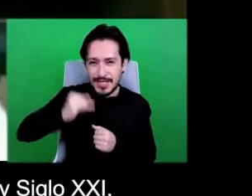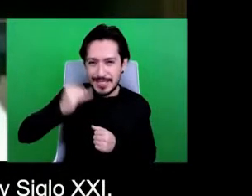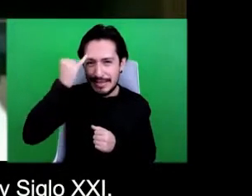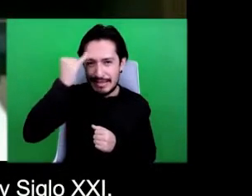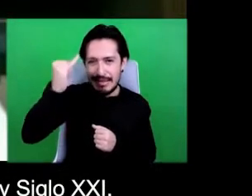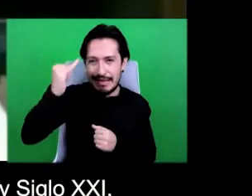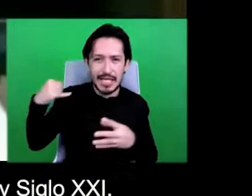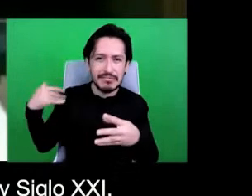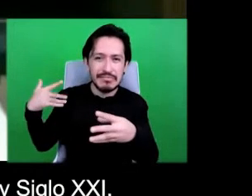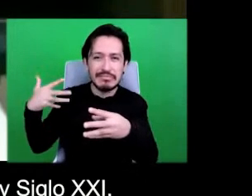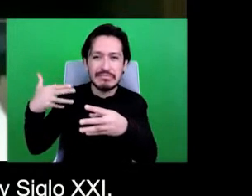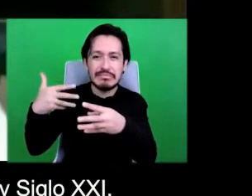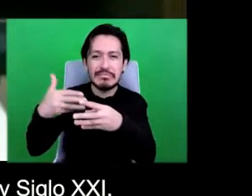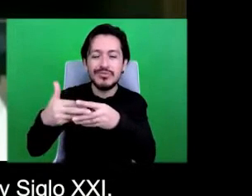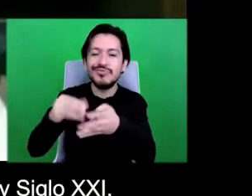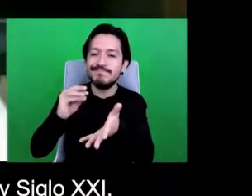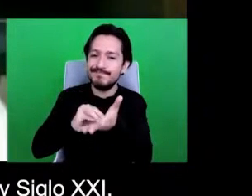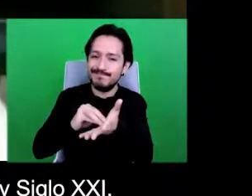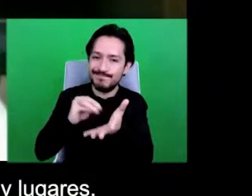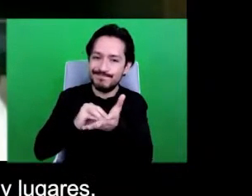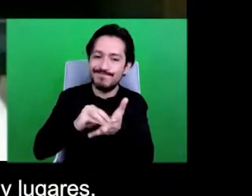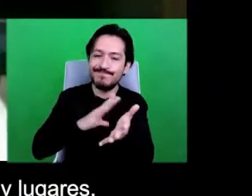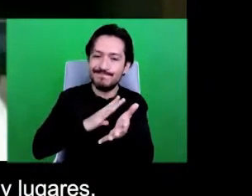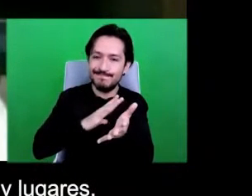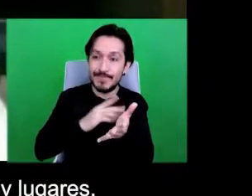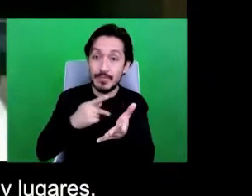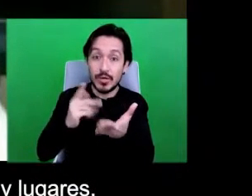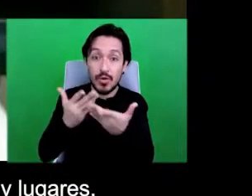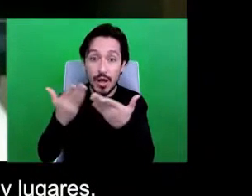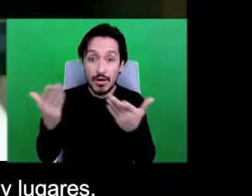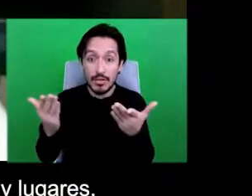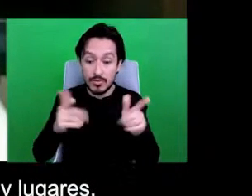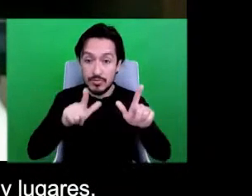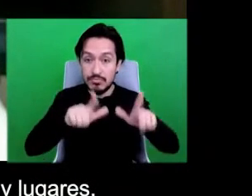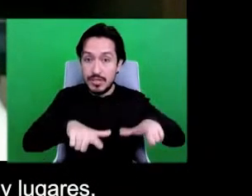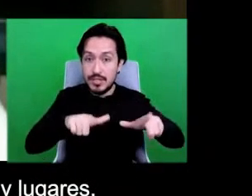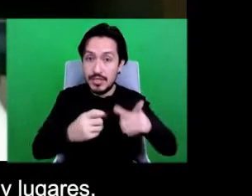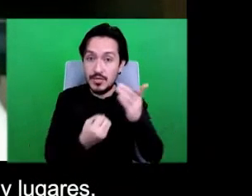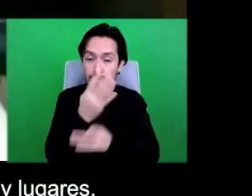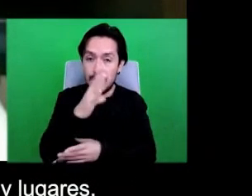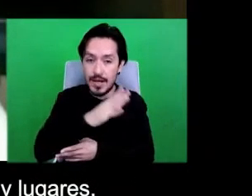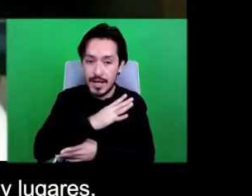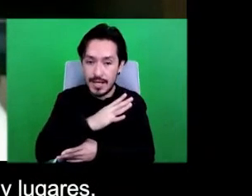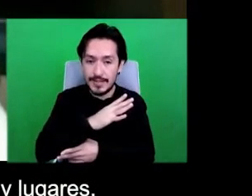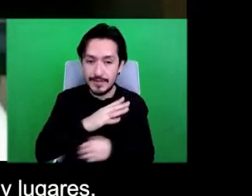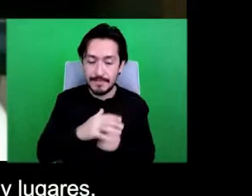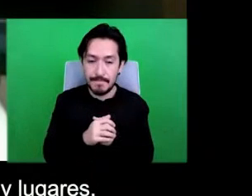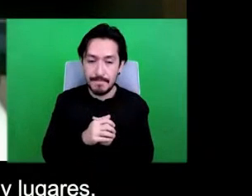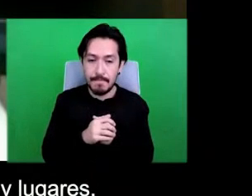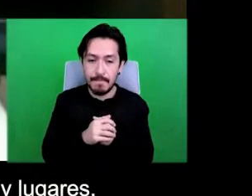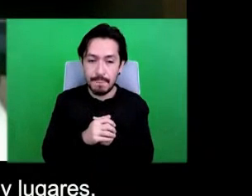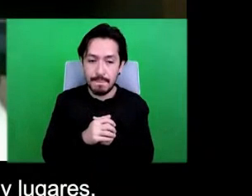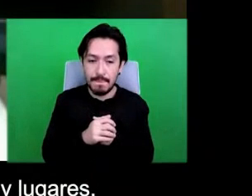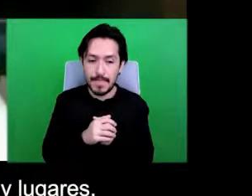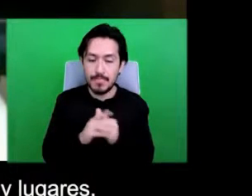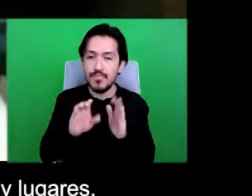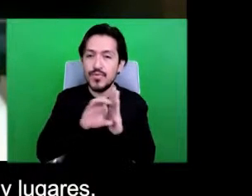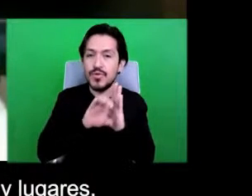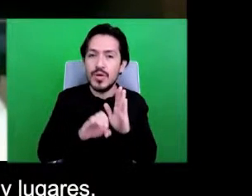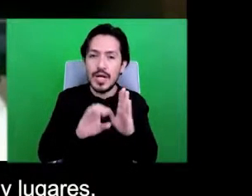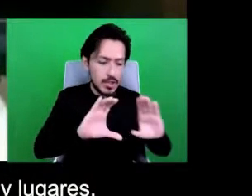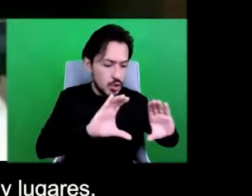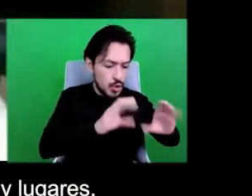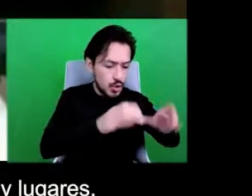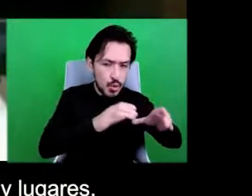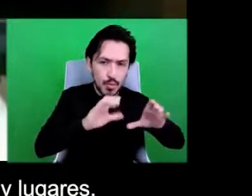aparte de que hay estas plataformas, pues hay espacios en las comunidades donde no